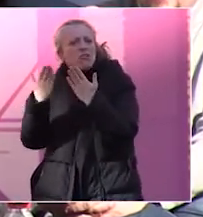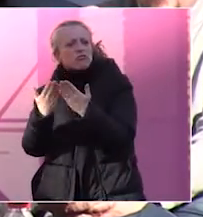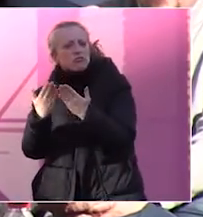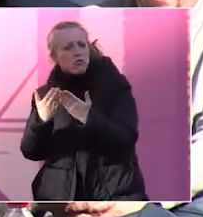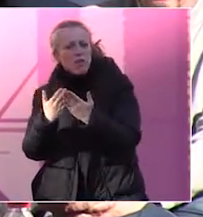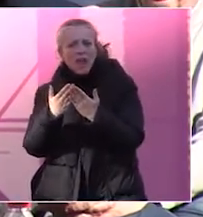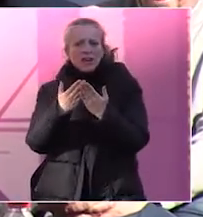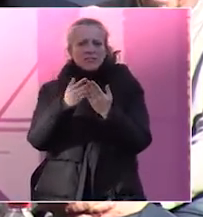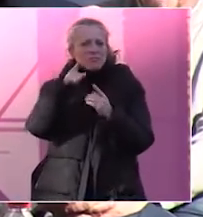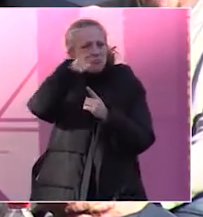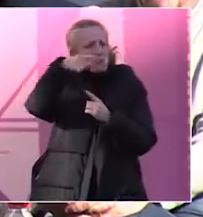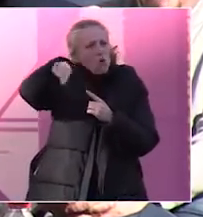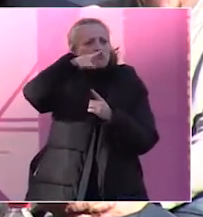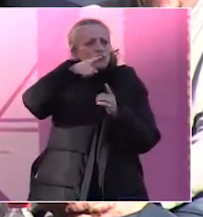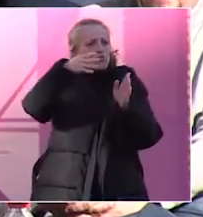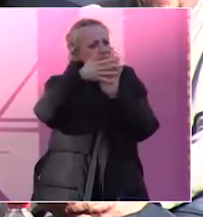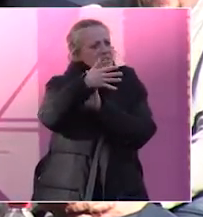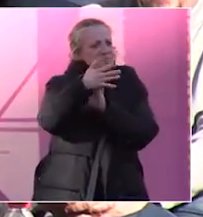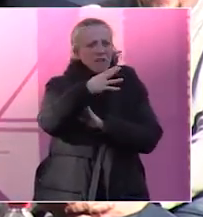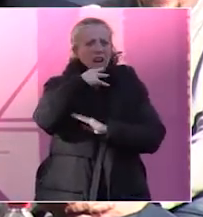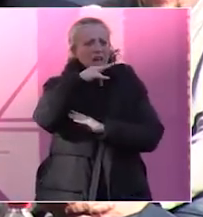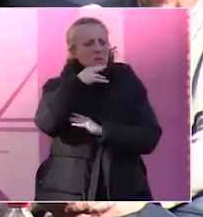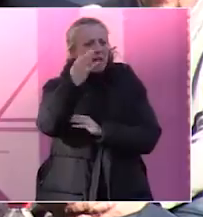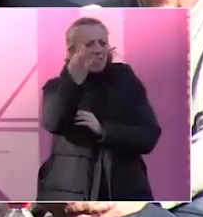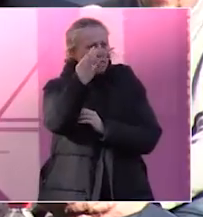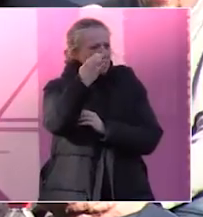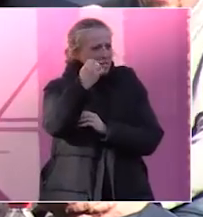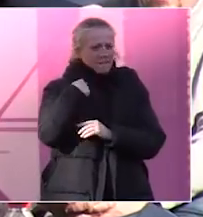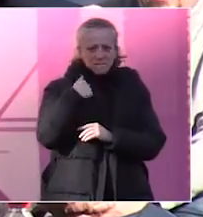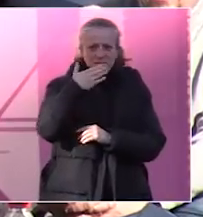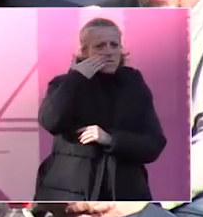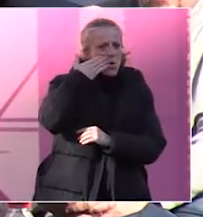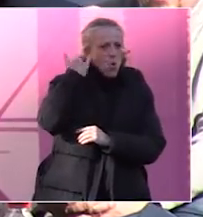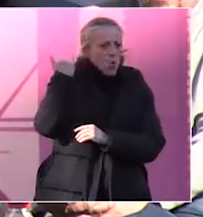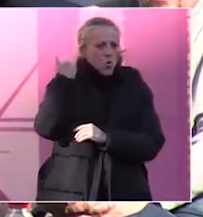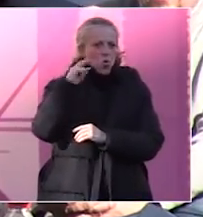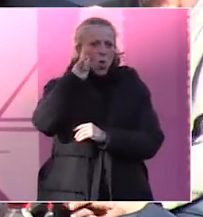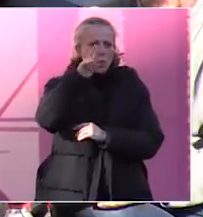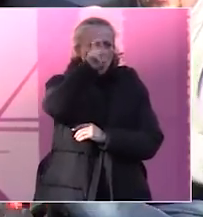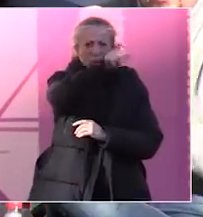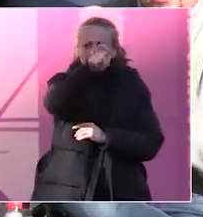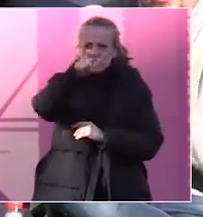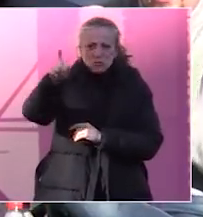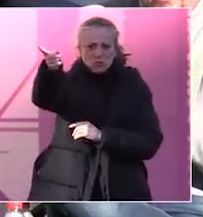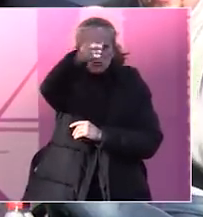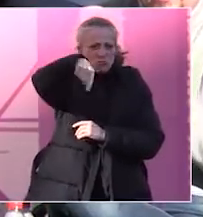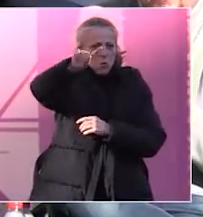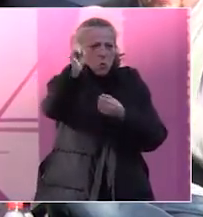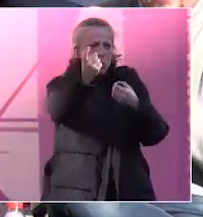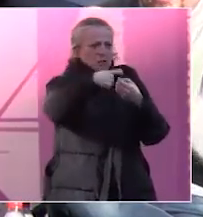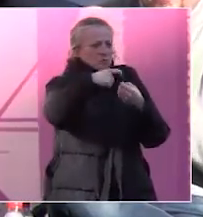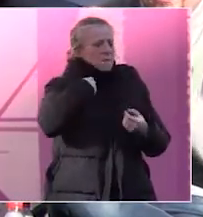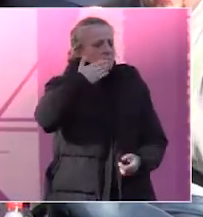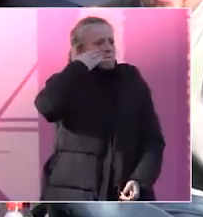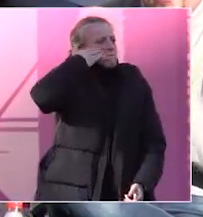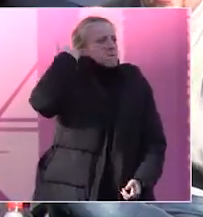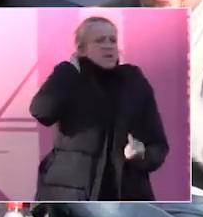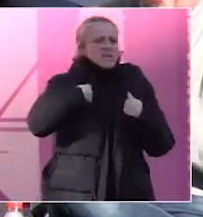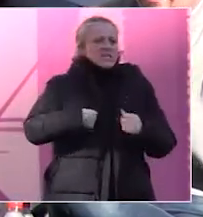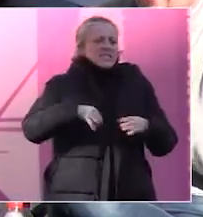parlamentos más difíciles. Es un orgullo contar con una militancia como la vuestra, un verdadero orgullo.